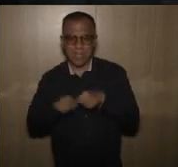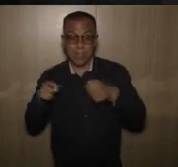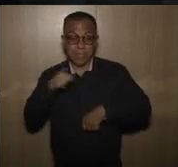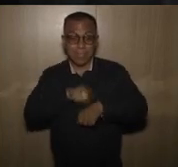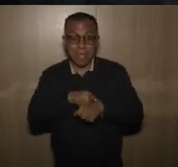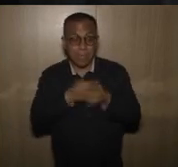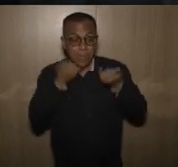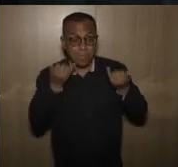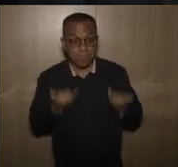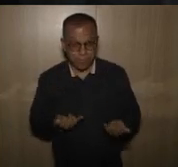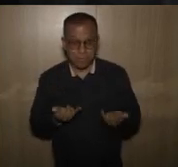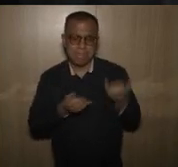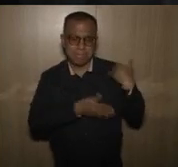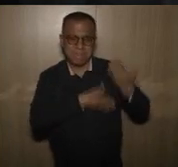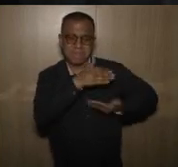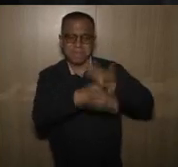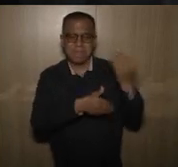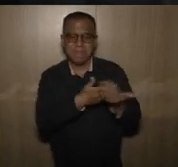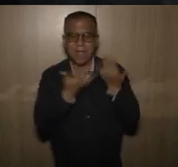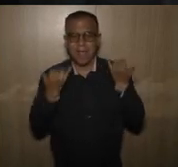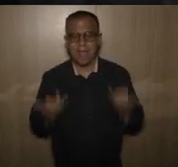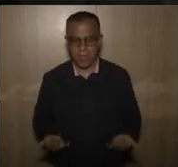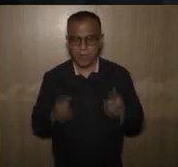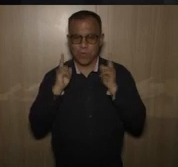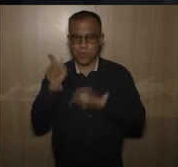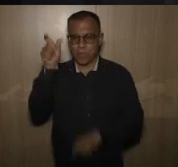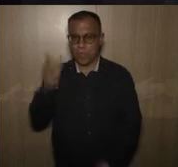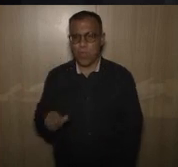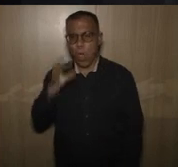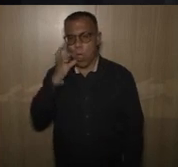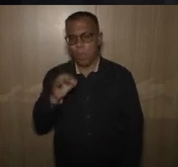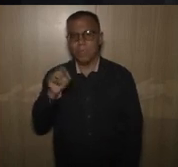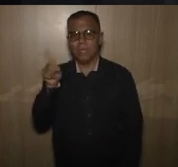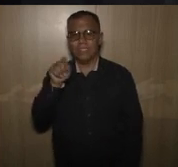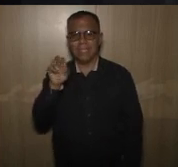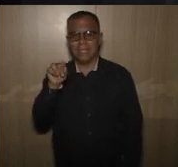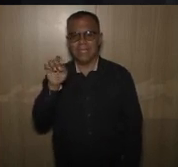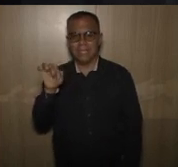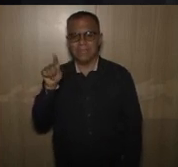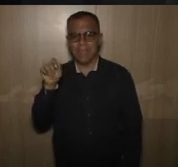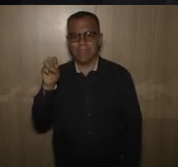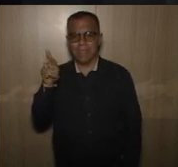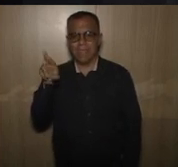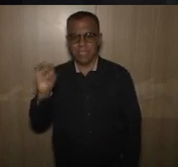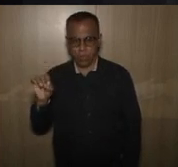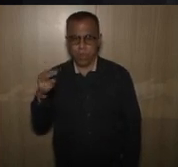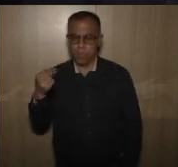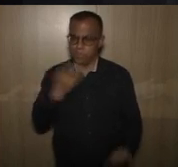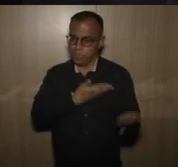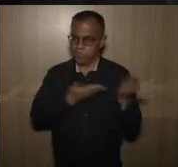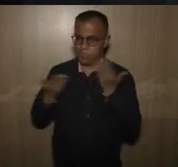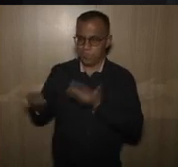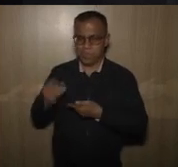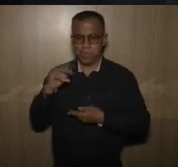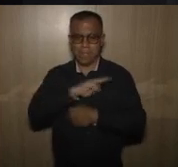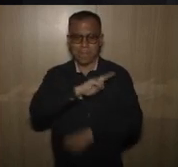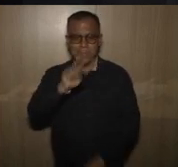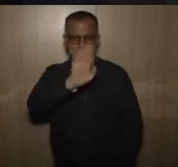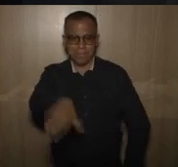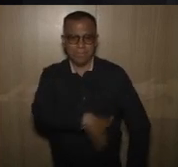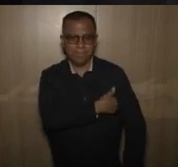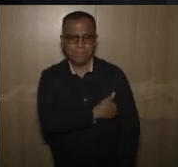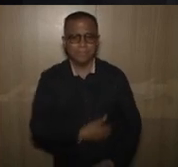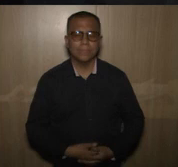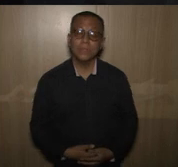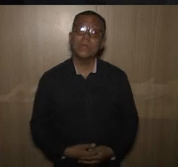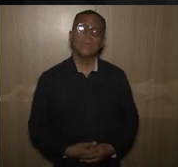tiempo real a lo largo del evento por el ilustrador Satnef Pandiño. Adelante, viceministro.